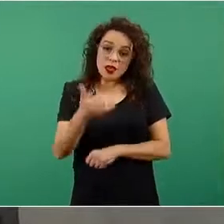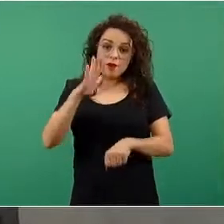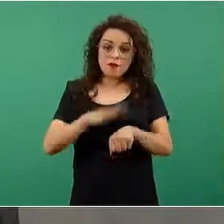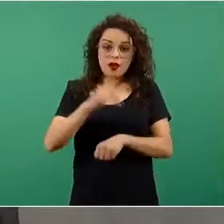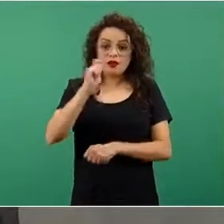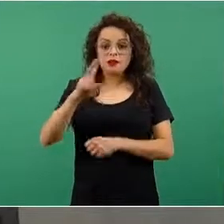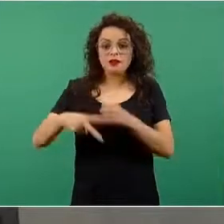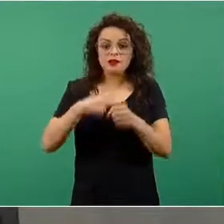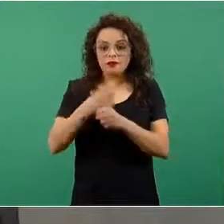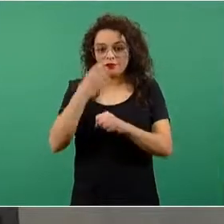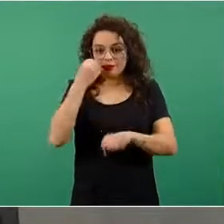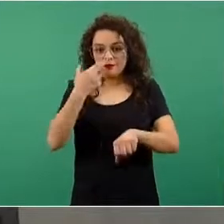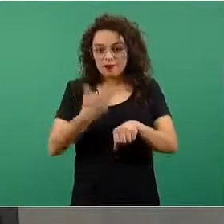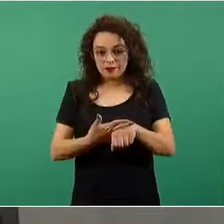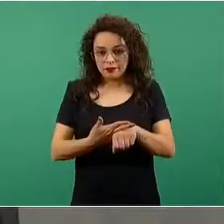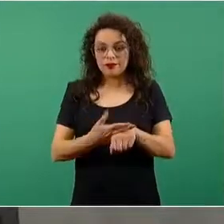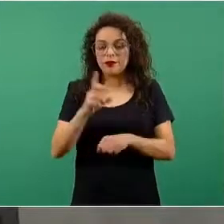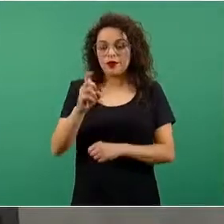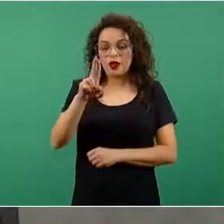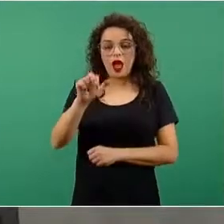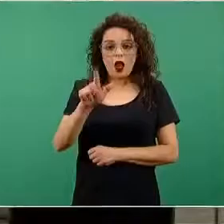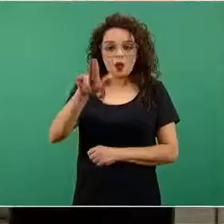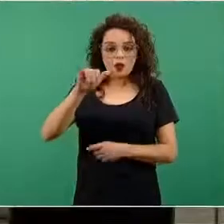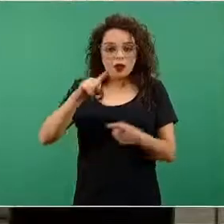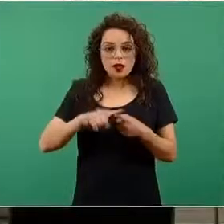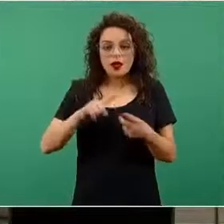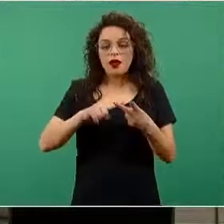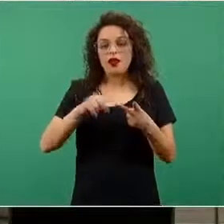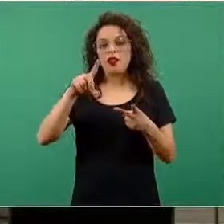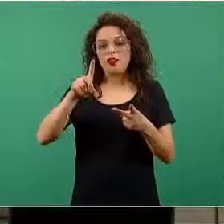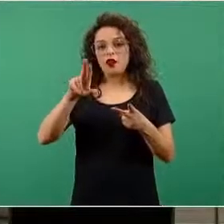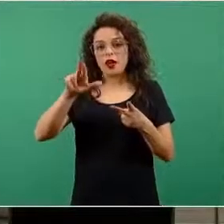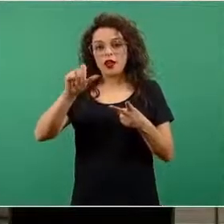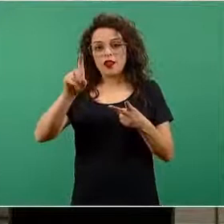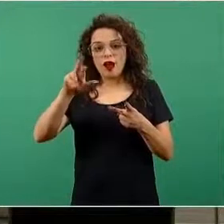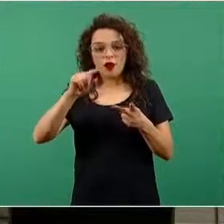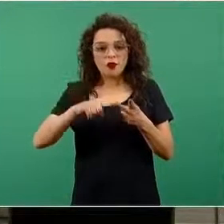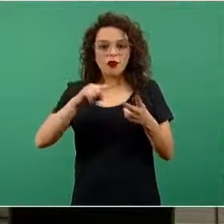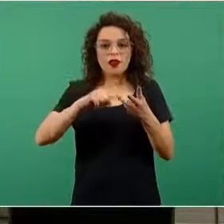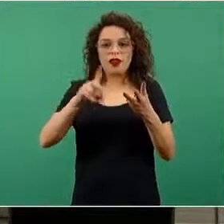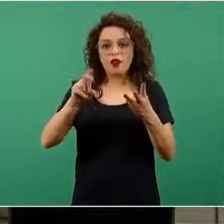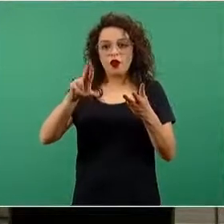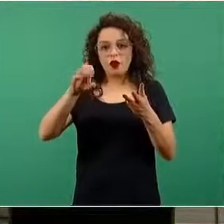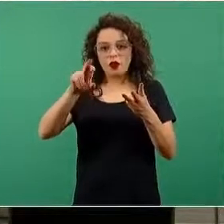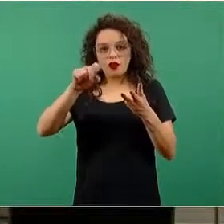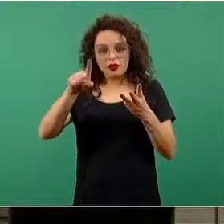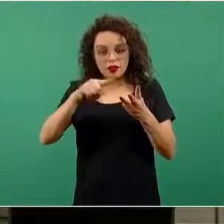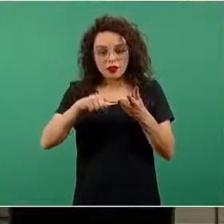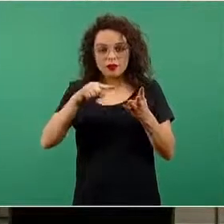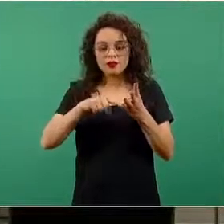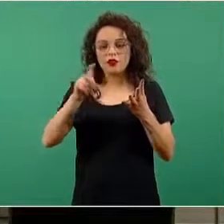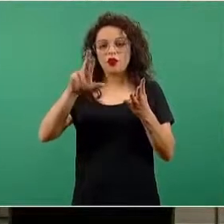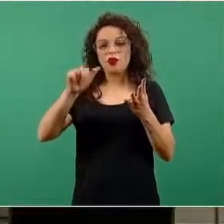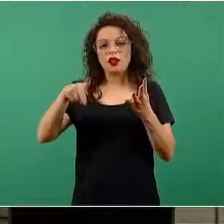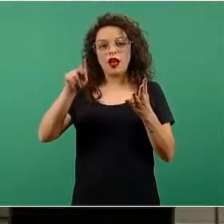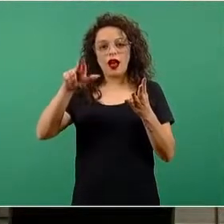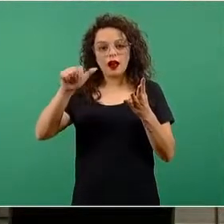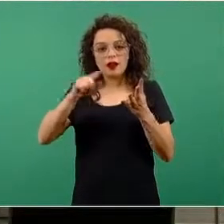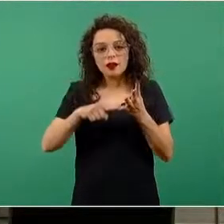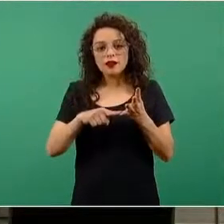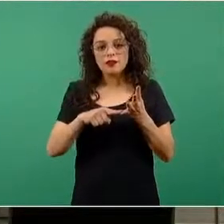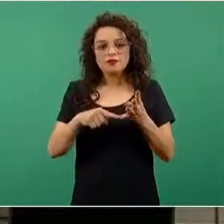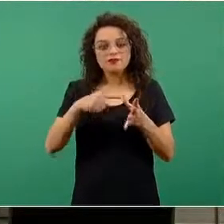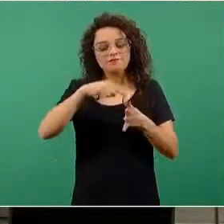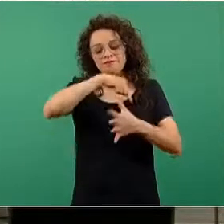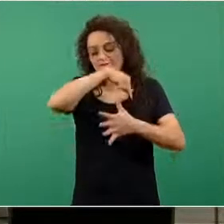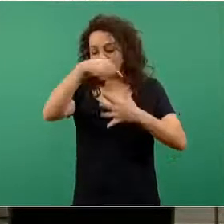Prevención y Promoción, el doctor Alomía ahí presente, el doctor Ruy López Ridaura, el doctor Ricardo Cortés, la doctora Carla Berdichevsky, Alexa de la Torre,